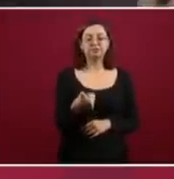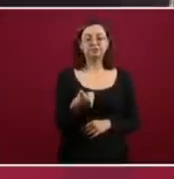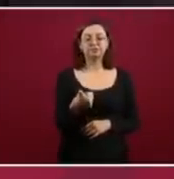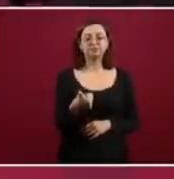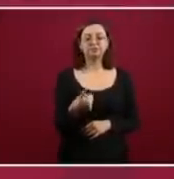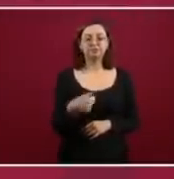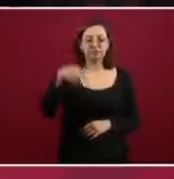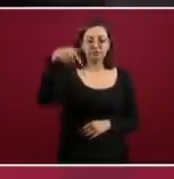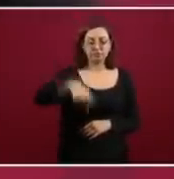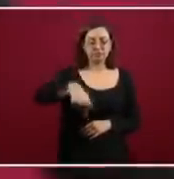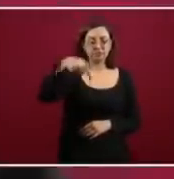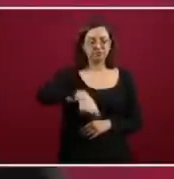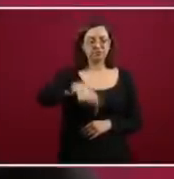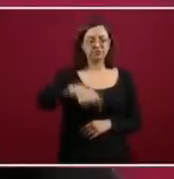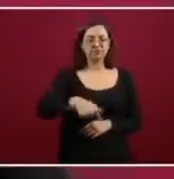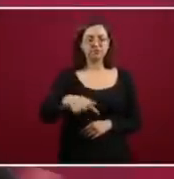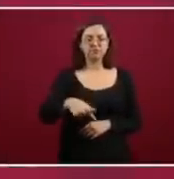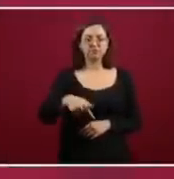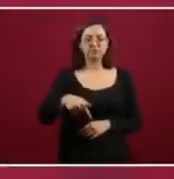aquí